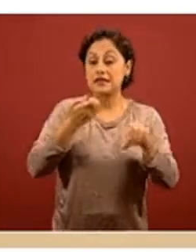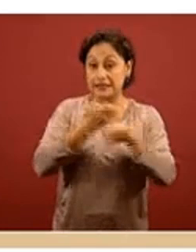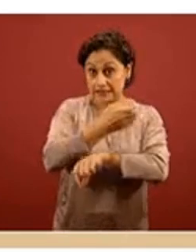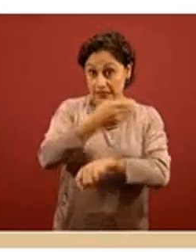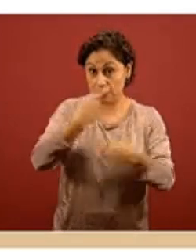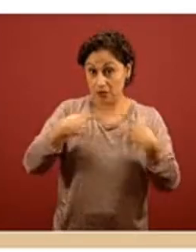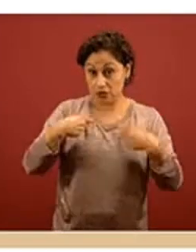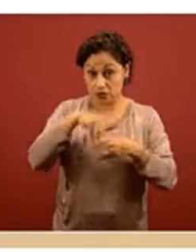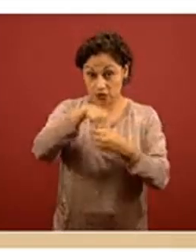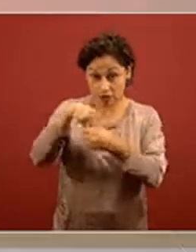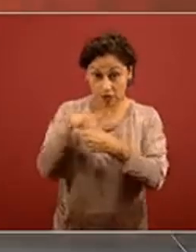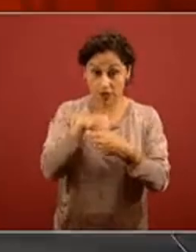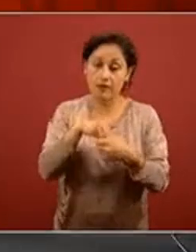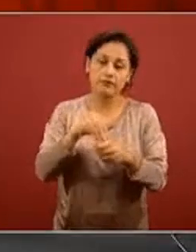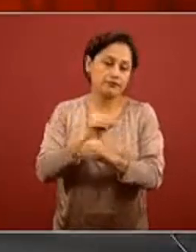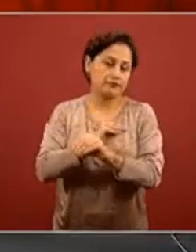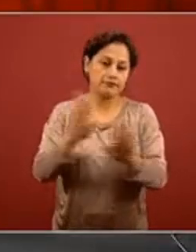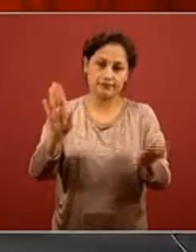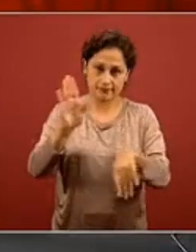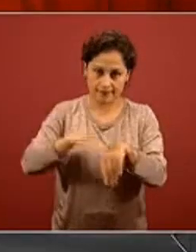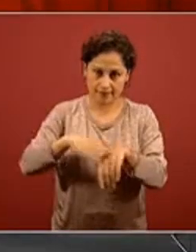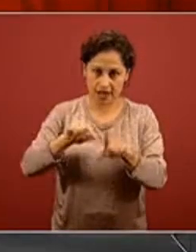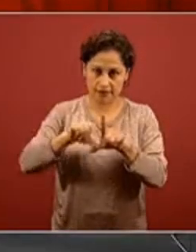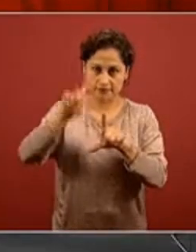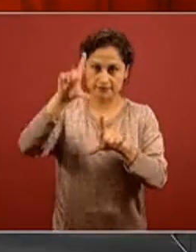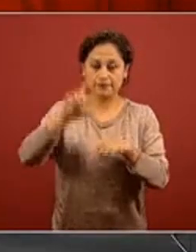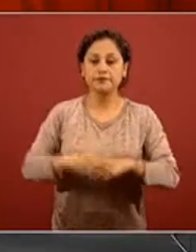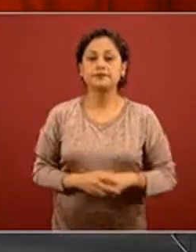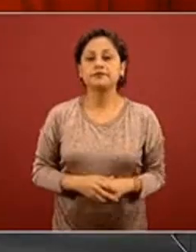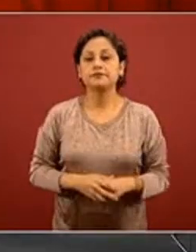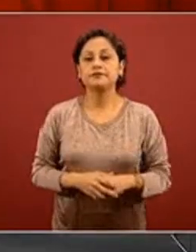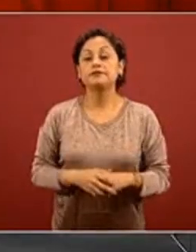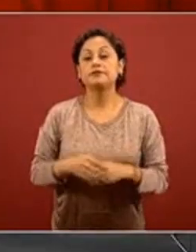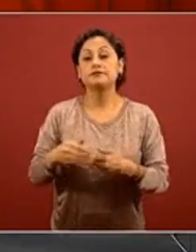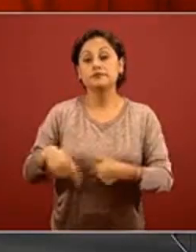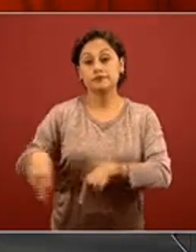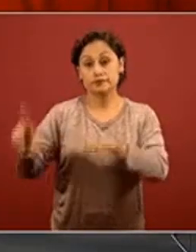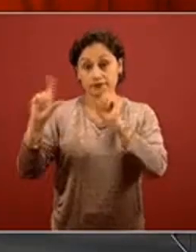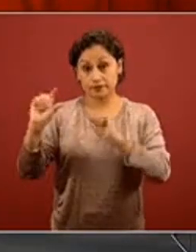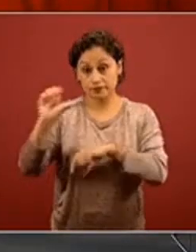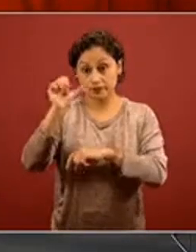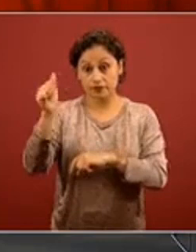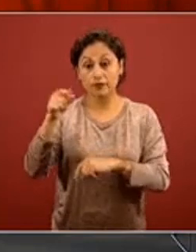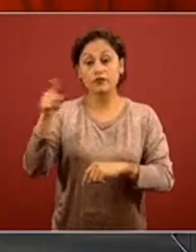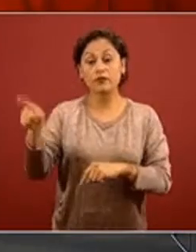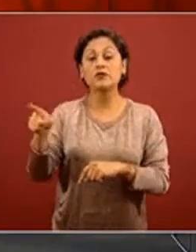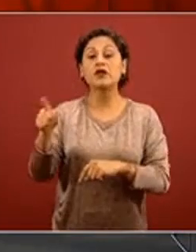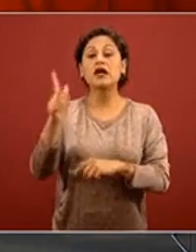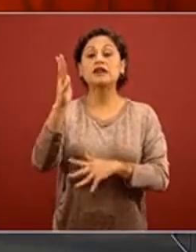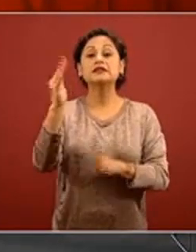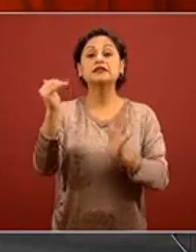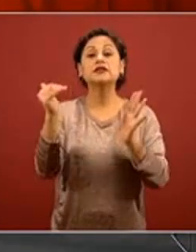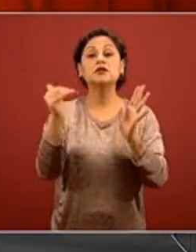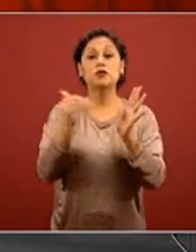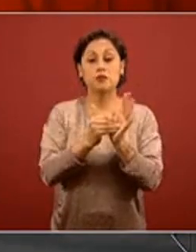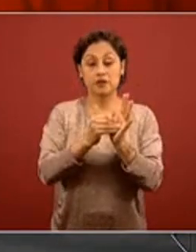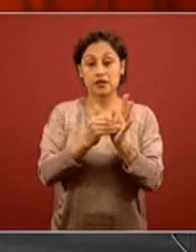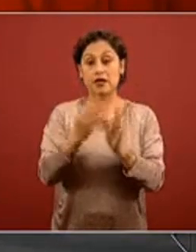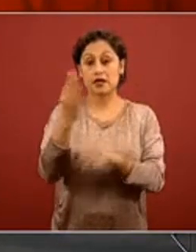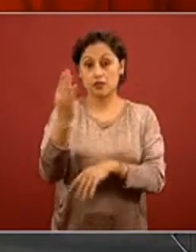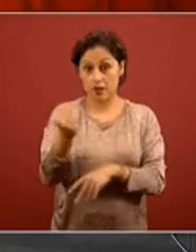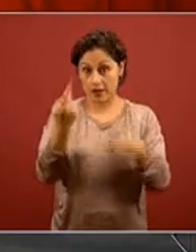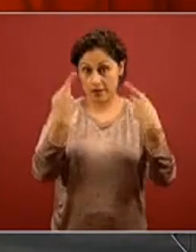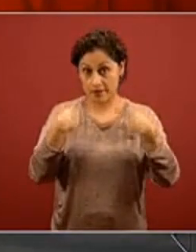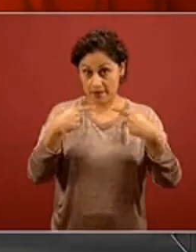esta carga. En la siguiente diapositiva vamos a ver ahora sí la distribución de los 5.009 casos, es decir, la